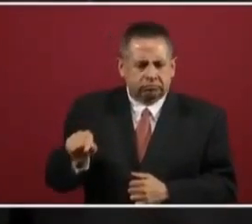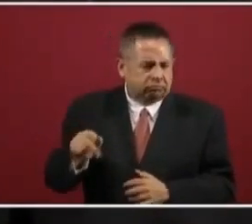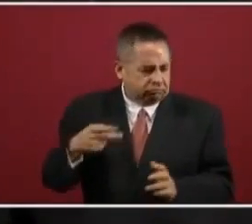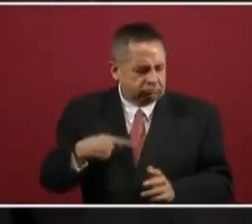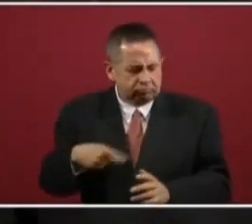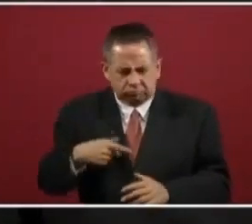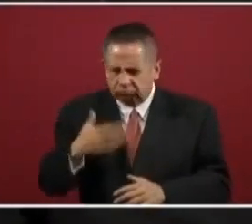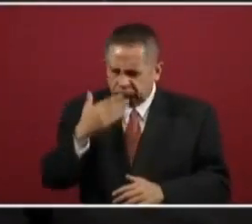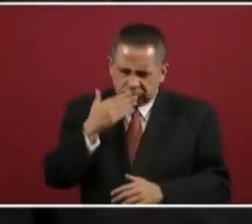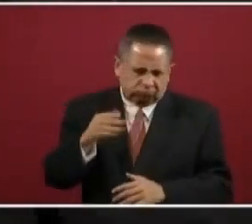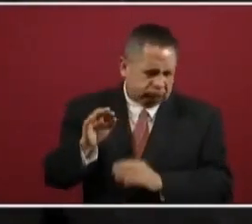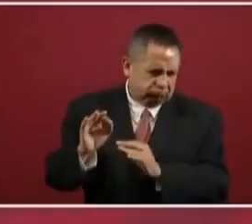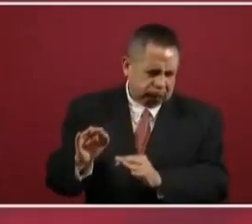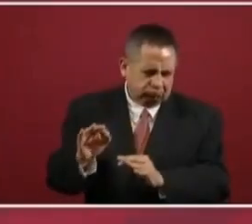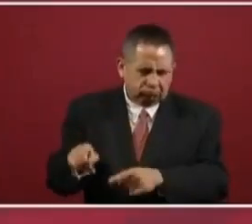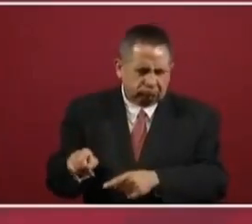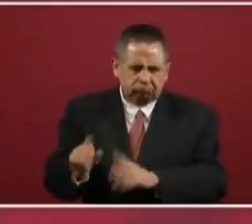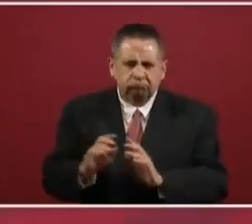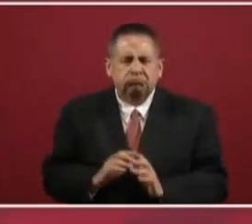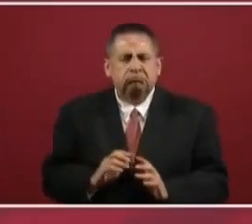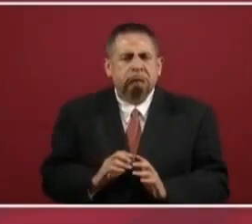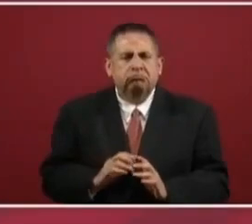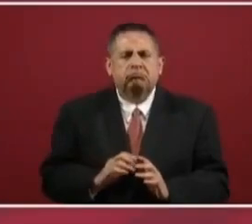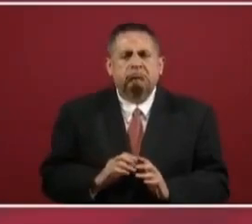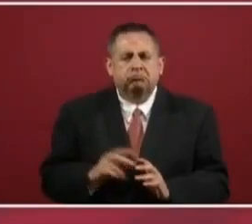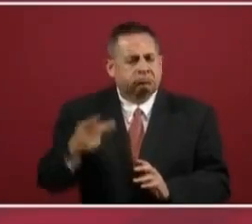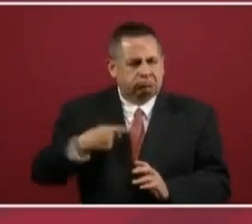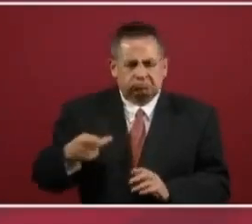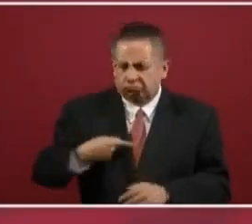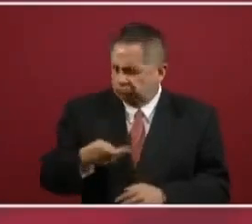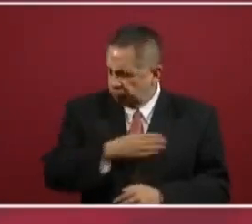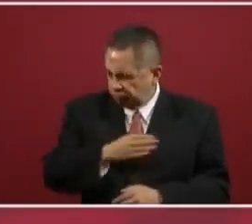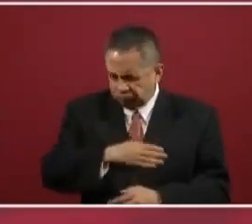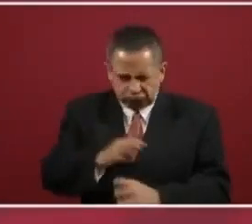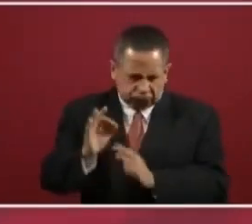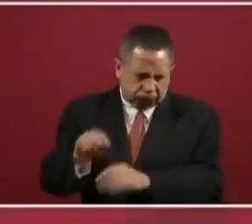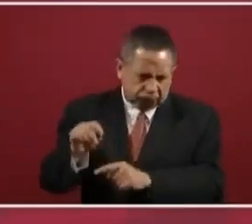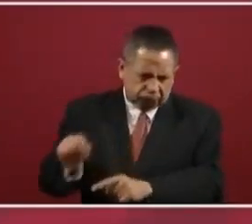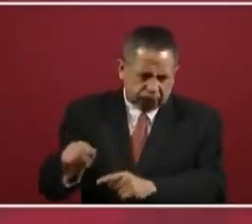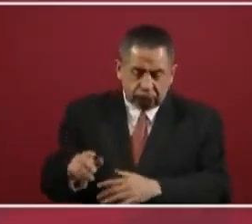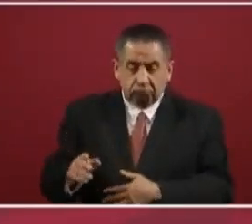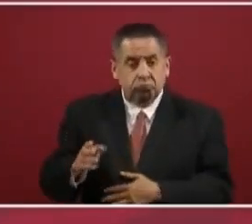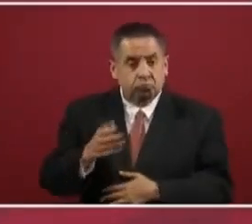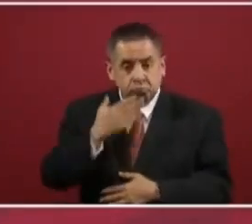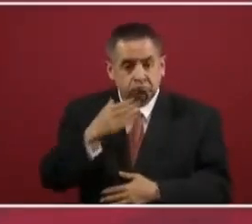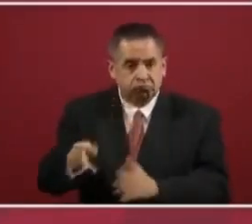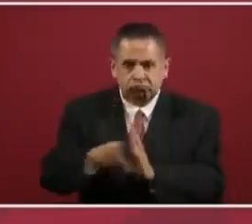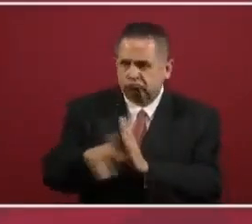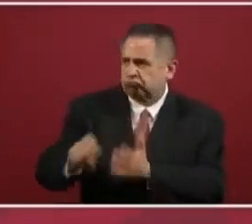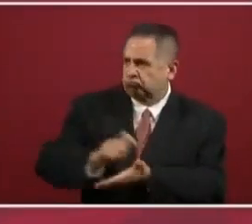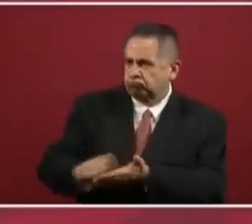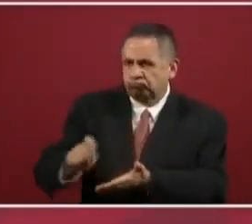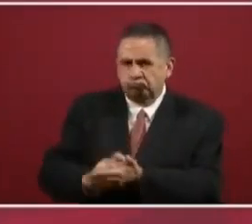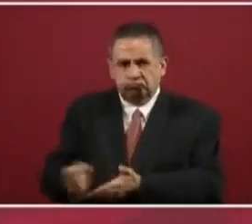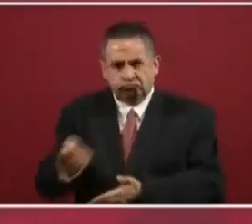una extraordinaria eh persona una muy buena